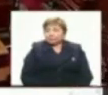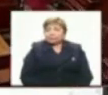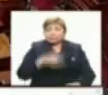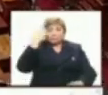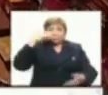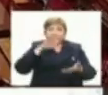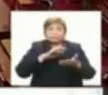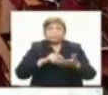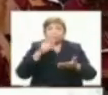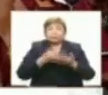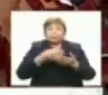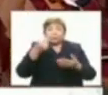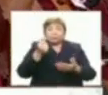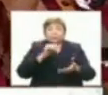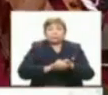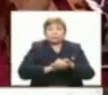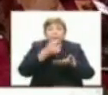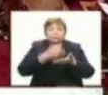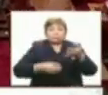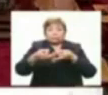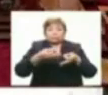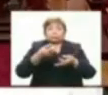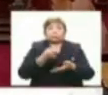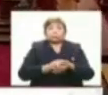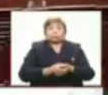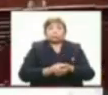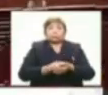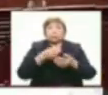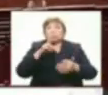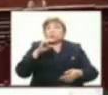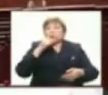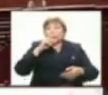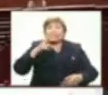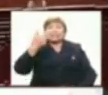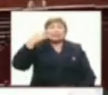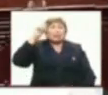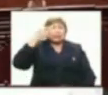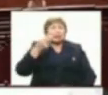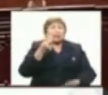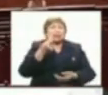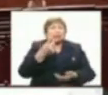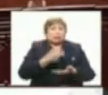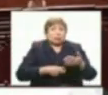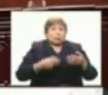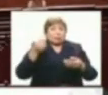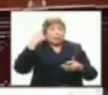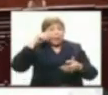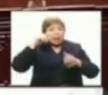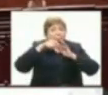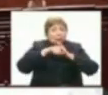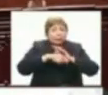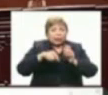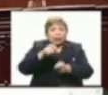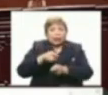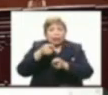Para la inmediata reactivación económica del sector rural, destinaremos 3.000 millones de soles para el fondo FAE